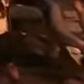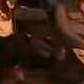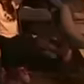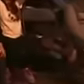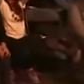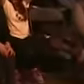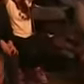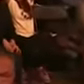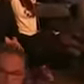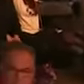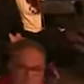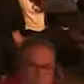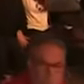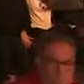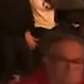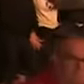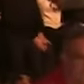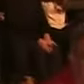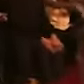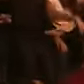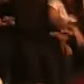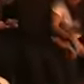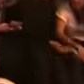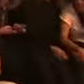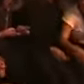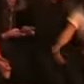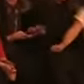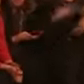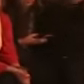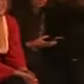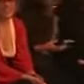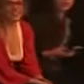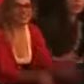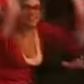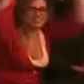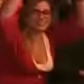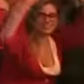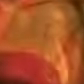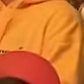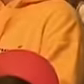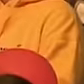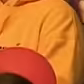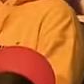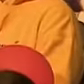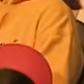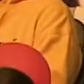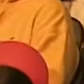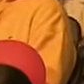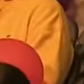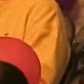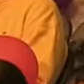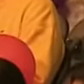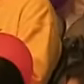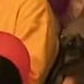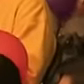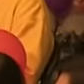Tricky Traques, a los que realmente nos ha resultado un poquito complicado entenderlos, a lo mejor por esa media que se han puesto en la cara o por la